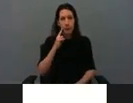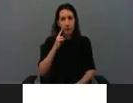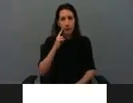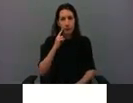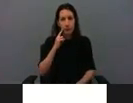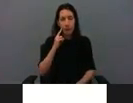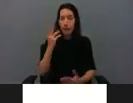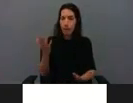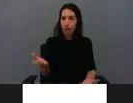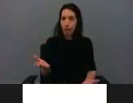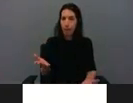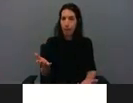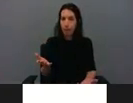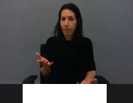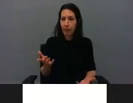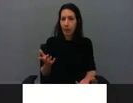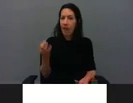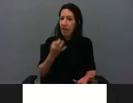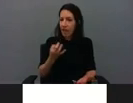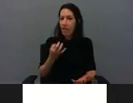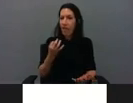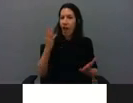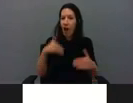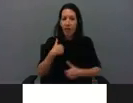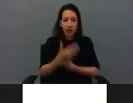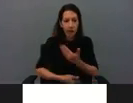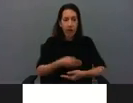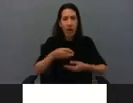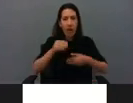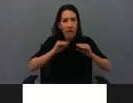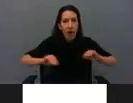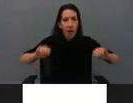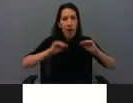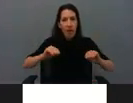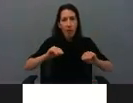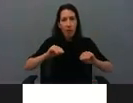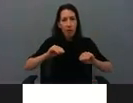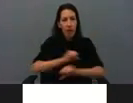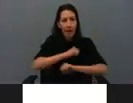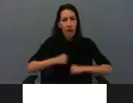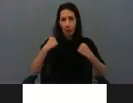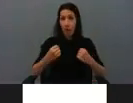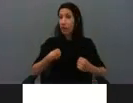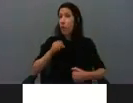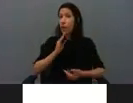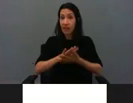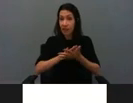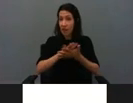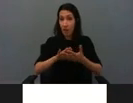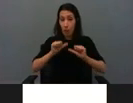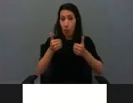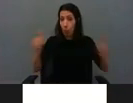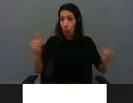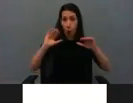conducir a ese empoderamiento, a esa formación. Que de la que hablábamos al principio,